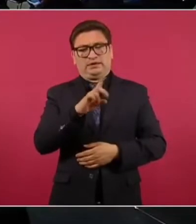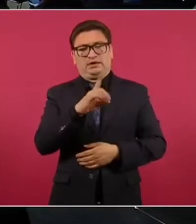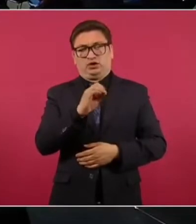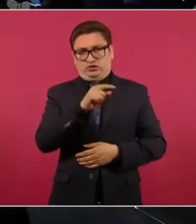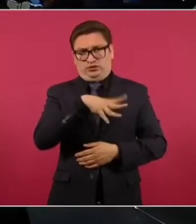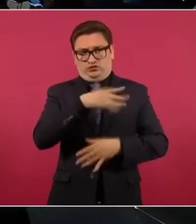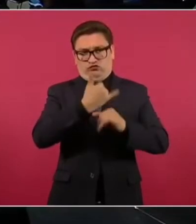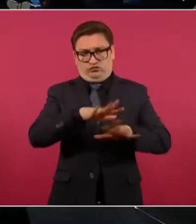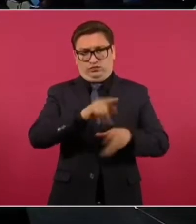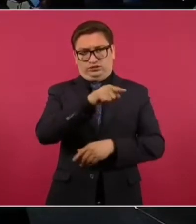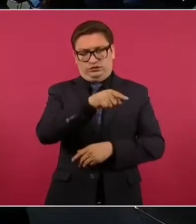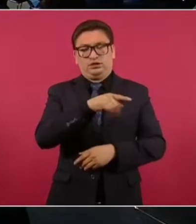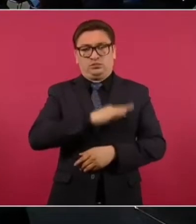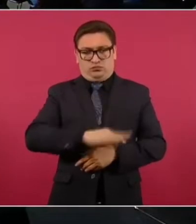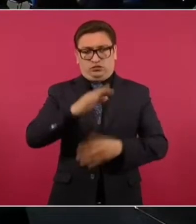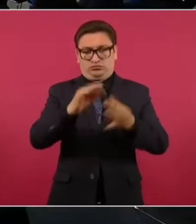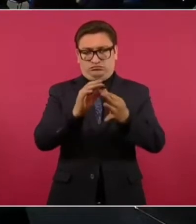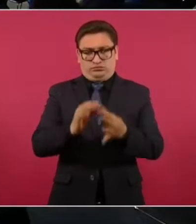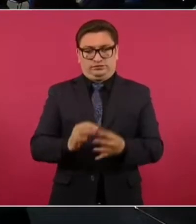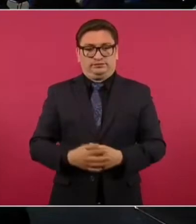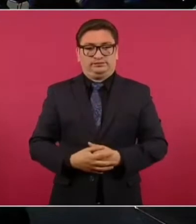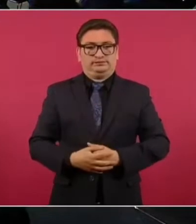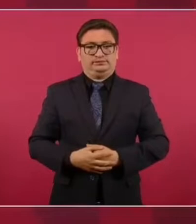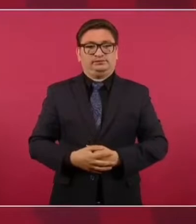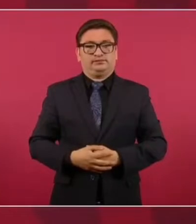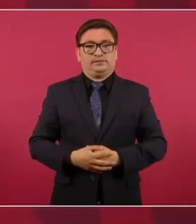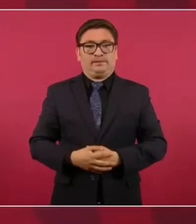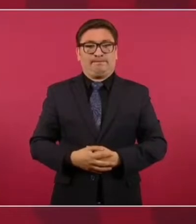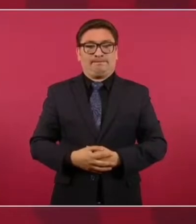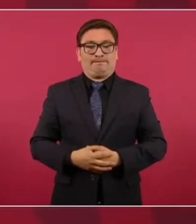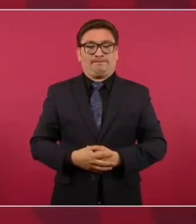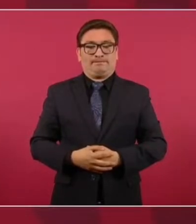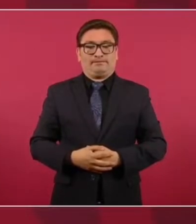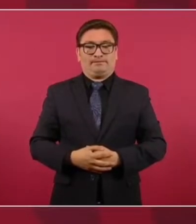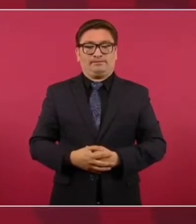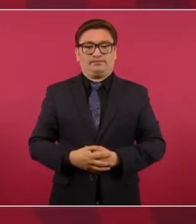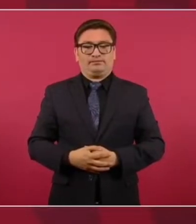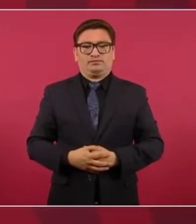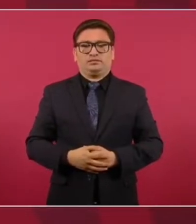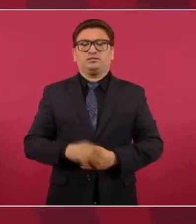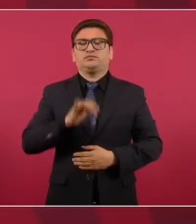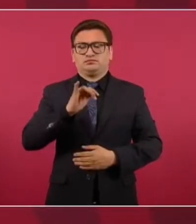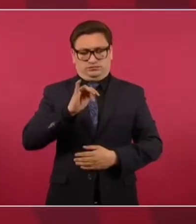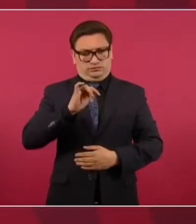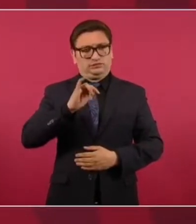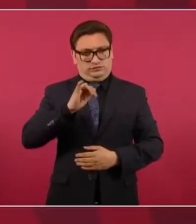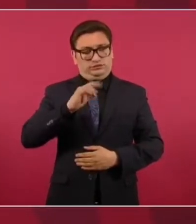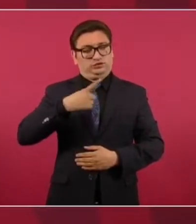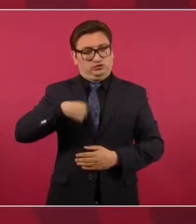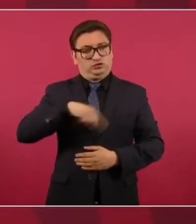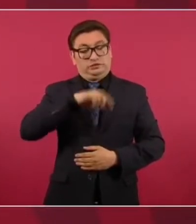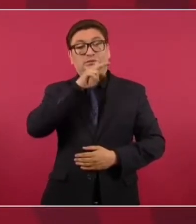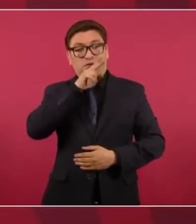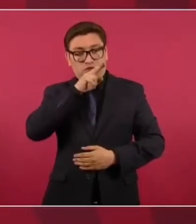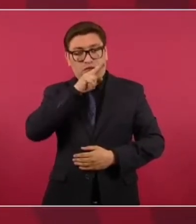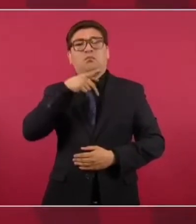información que ahora va a transmitir y sí nos está preocupando y